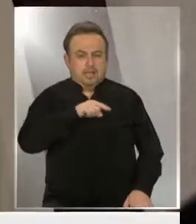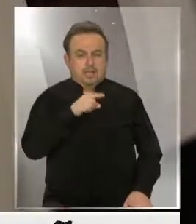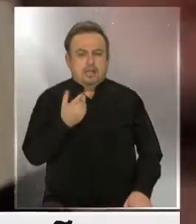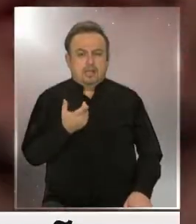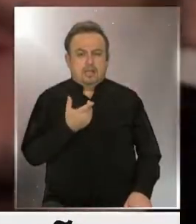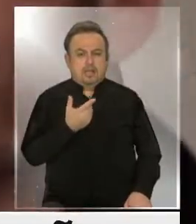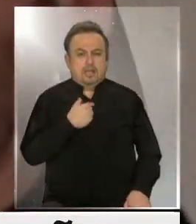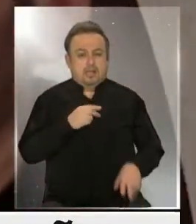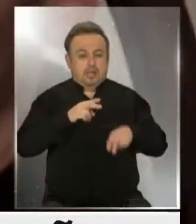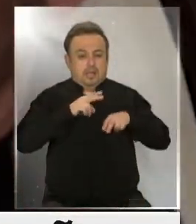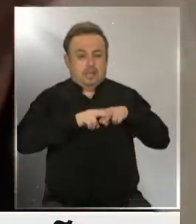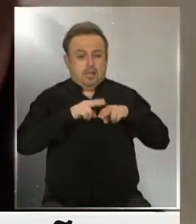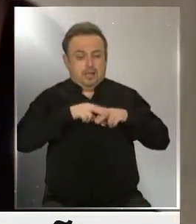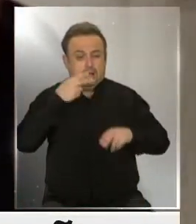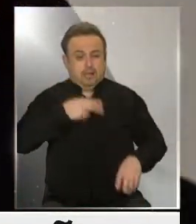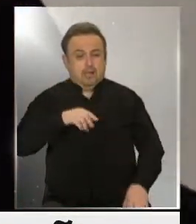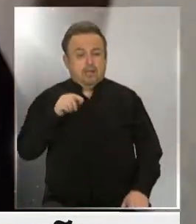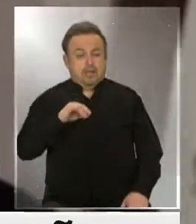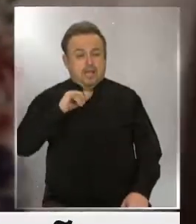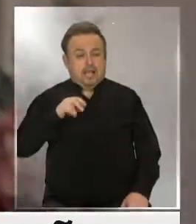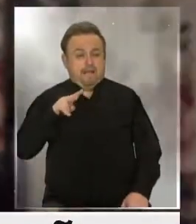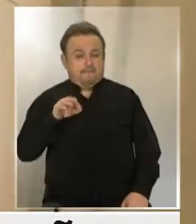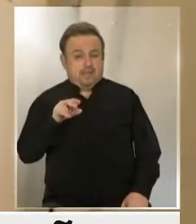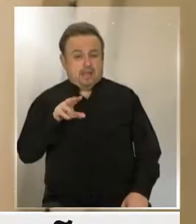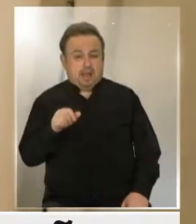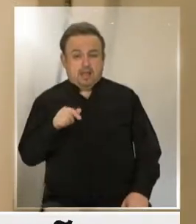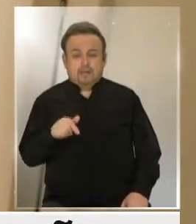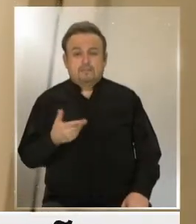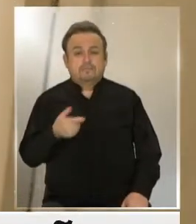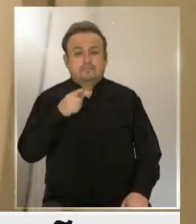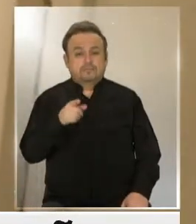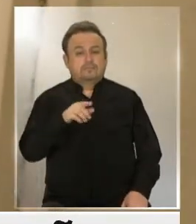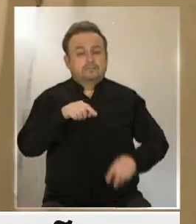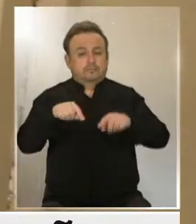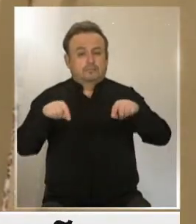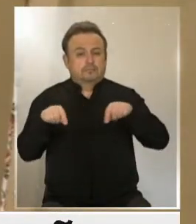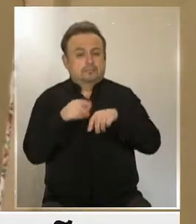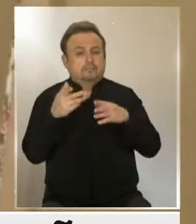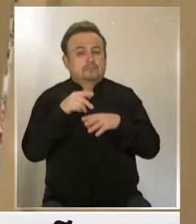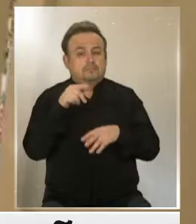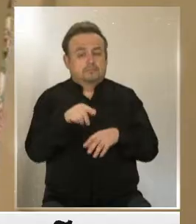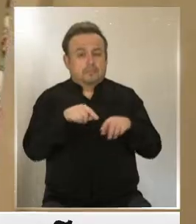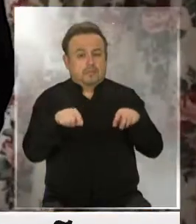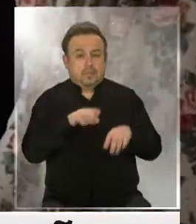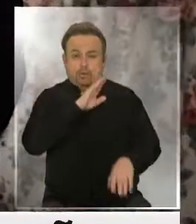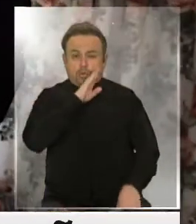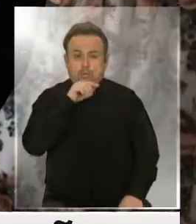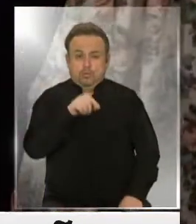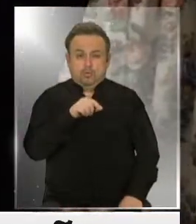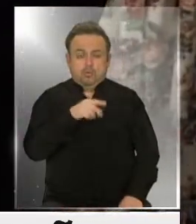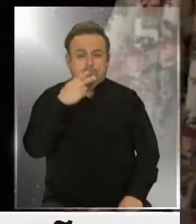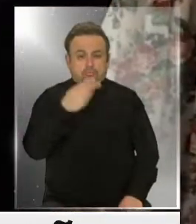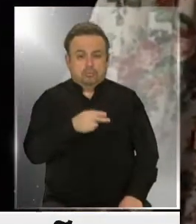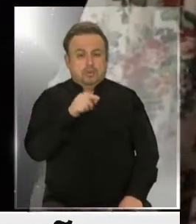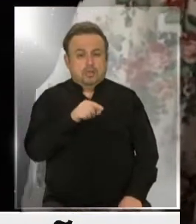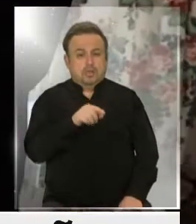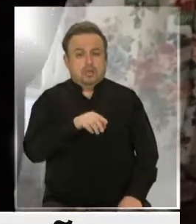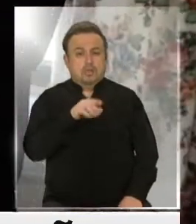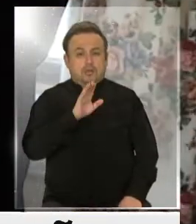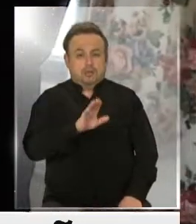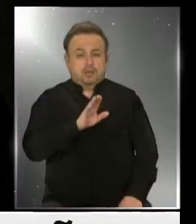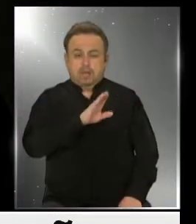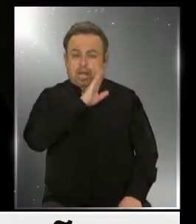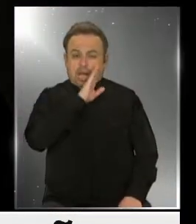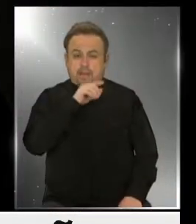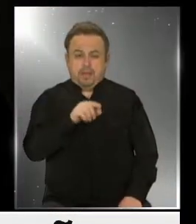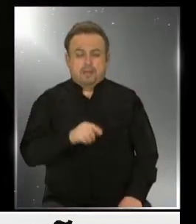nuestros héroes patrios y de Javiera específicamente. Acá nos encontramos en lo que fuera la habitación de Javiera Carrera y esta es su